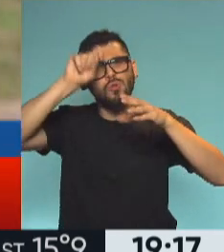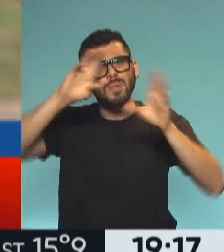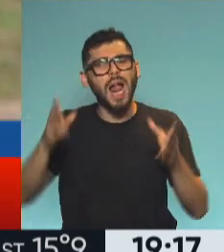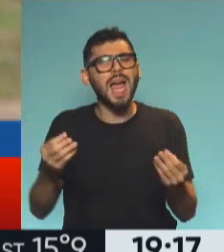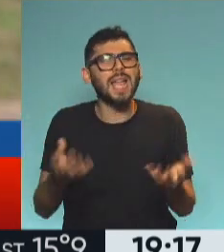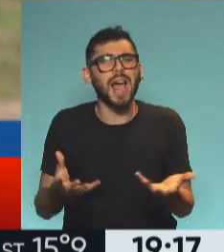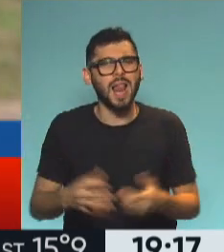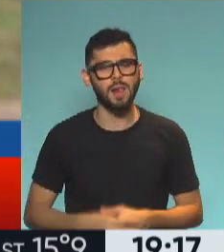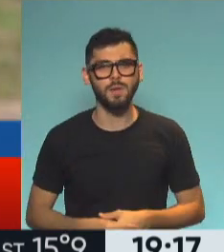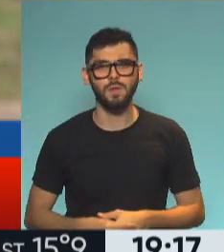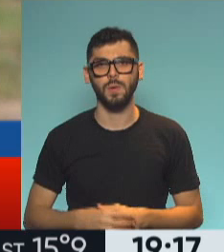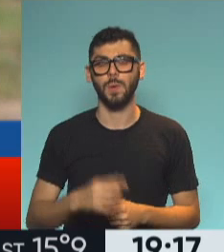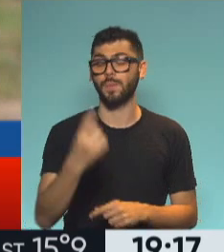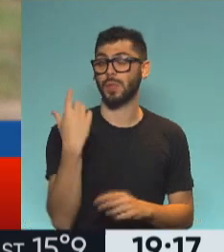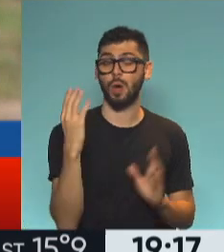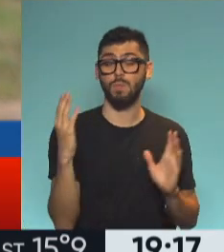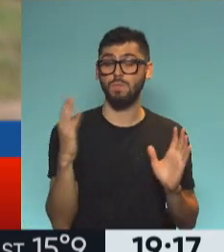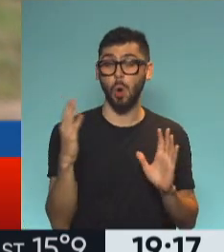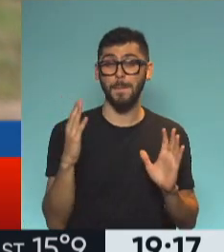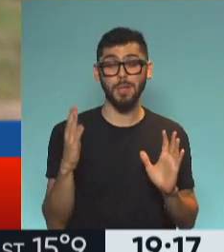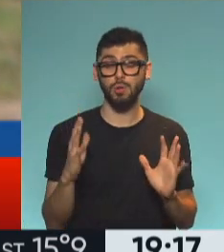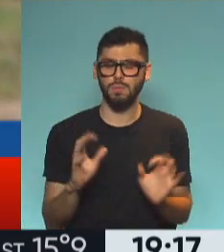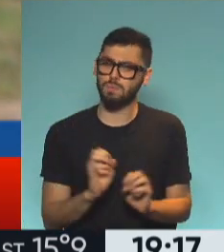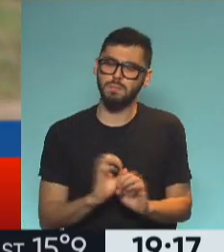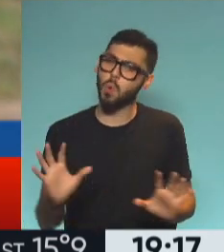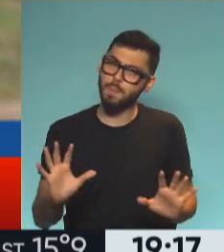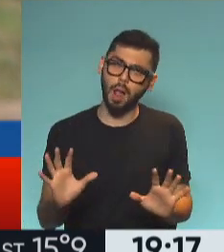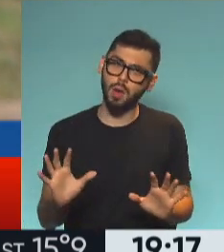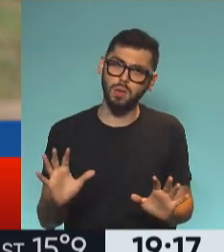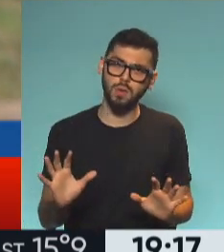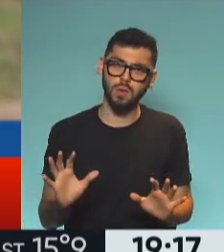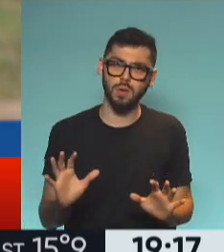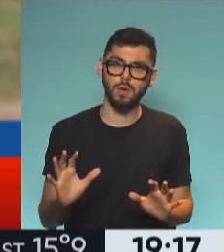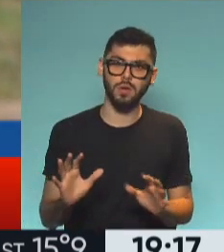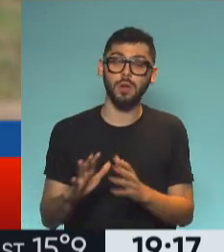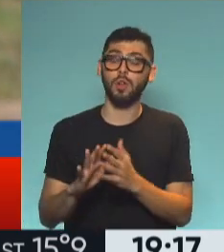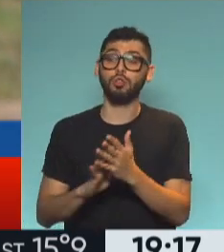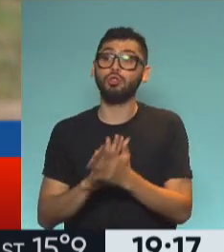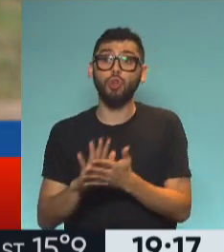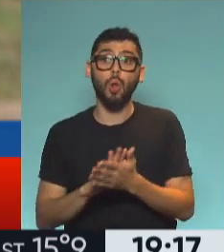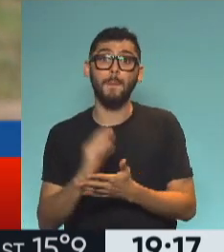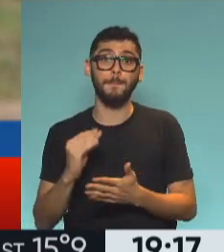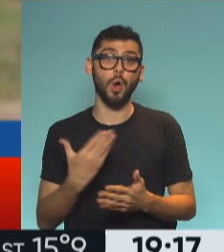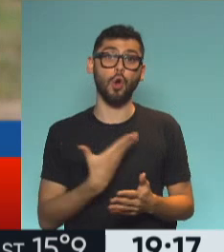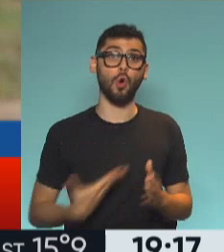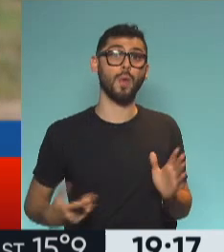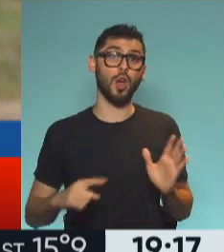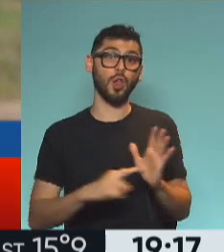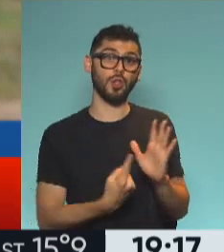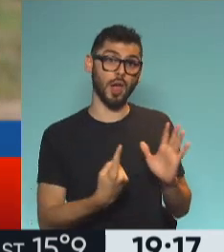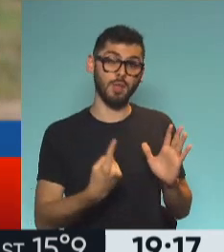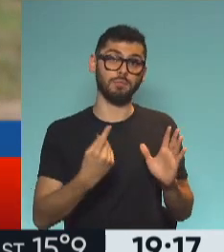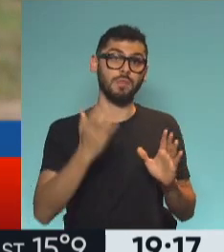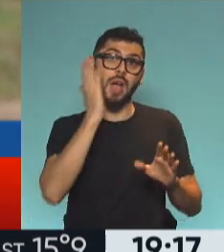momento muy, muy malo, que se solucionó en gran parte también porque el gobierno de la ciudad aumentó las